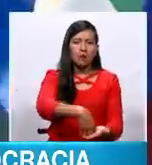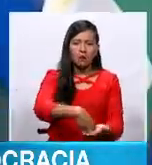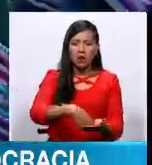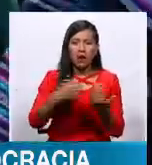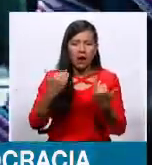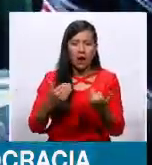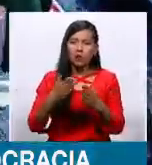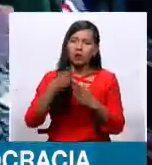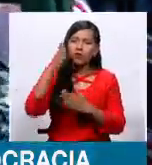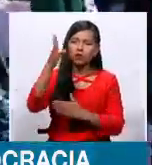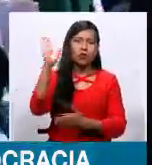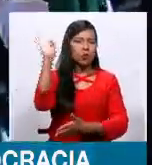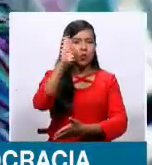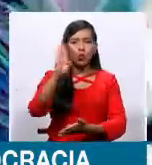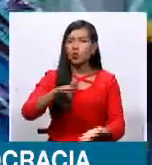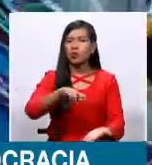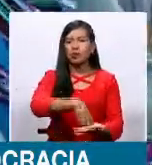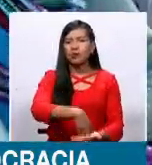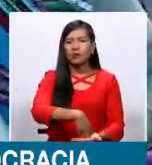doblegaron.